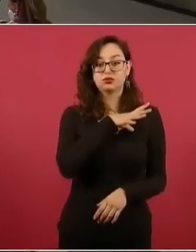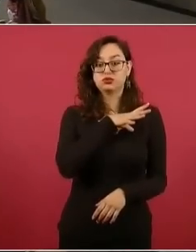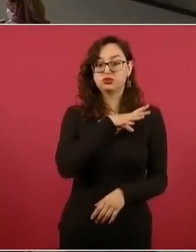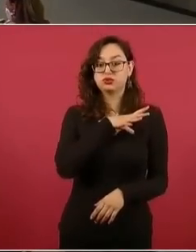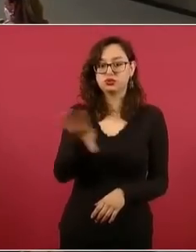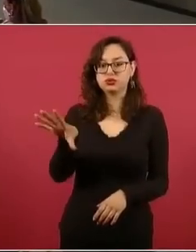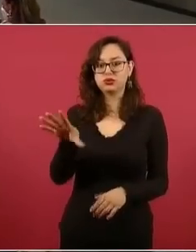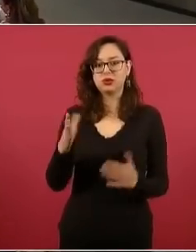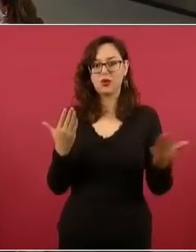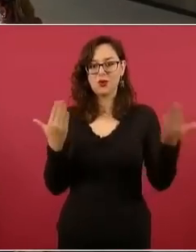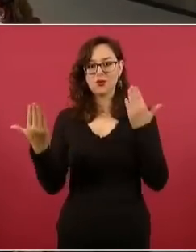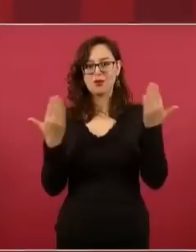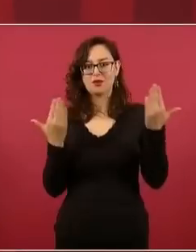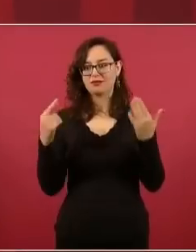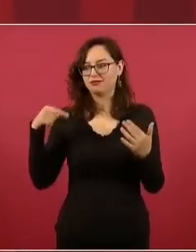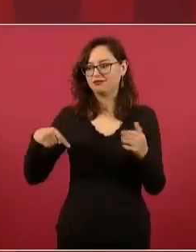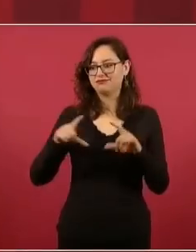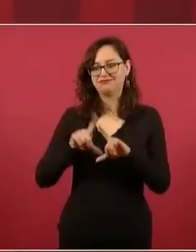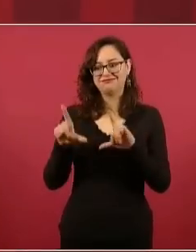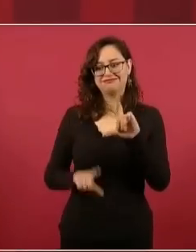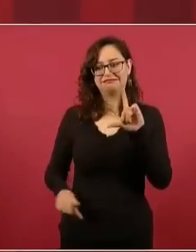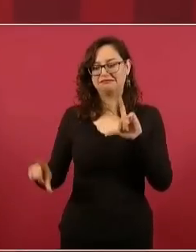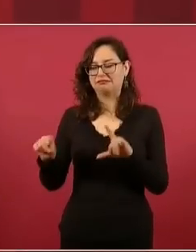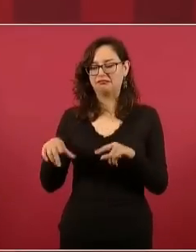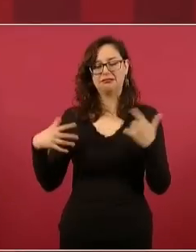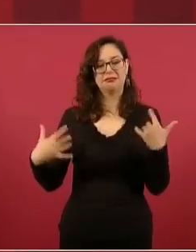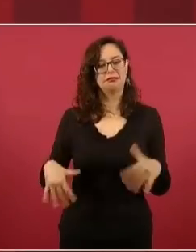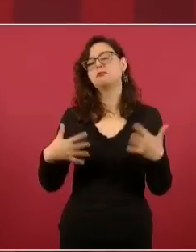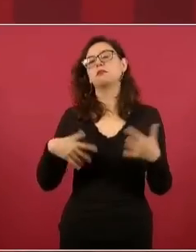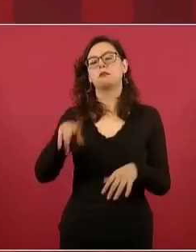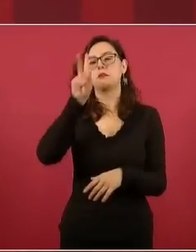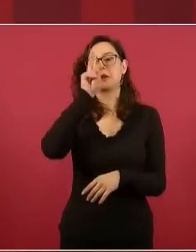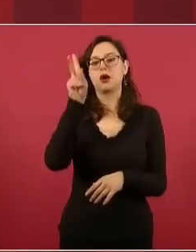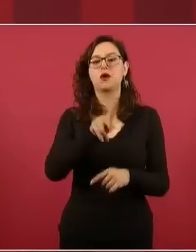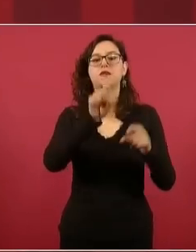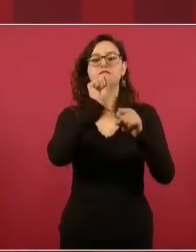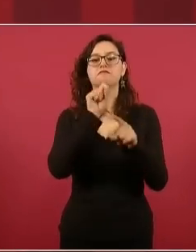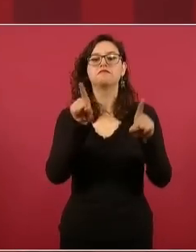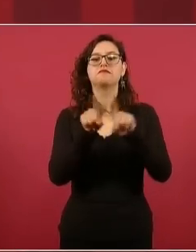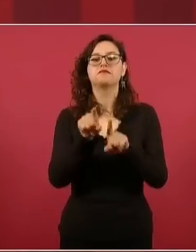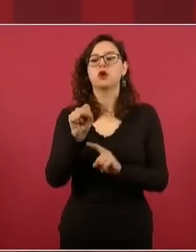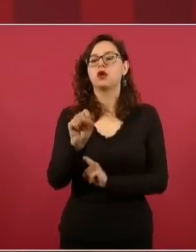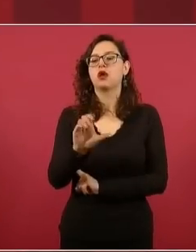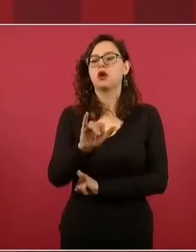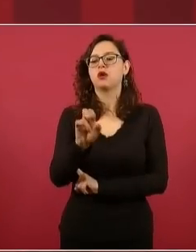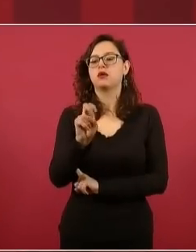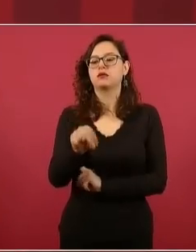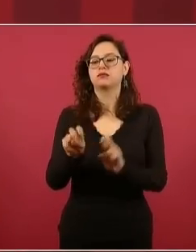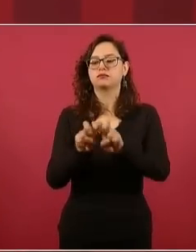Y ahí viene también lo de los ministros